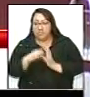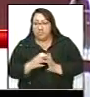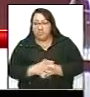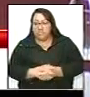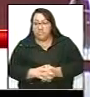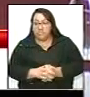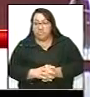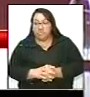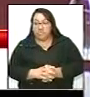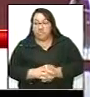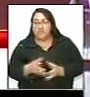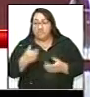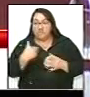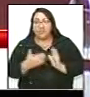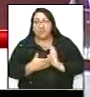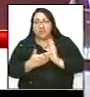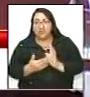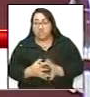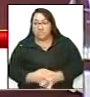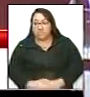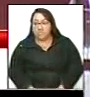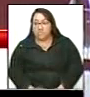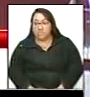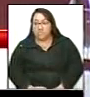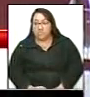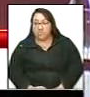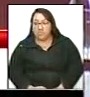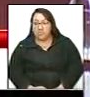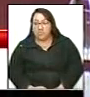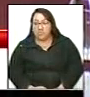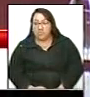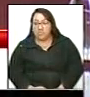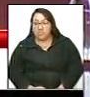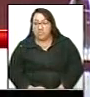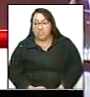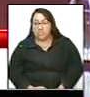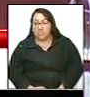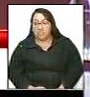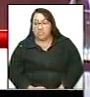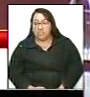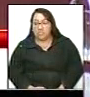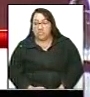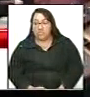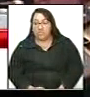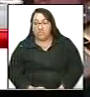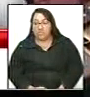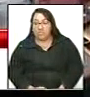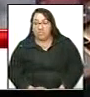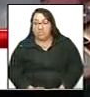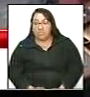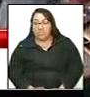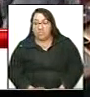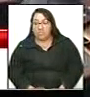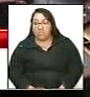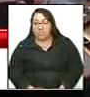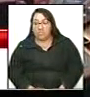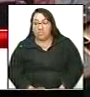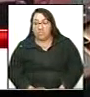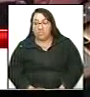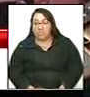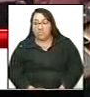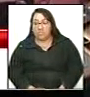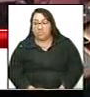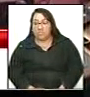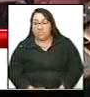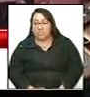Y eso es lo que yo voy a presentar. Gracias, doctor Ábalos. Doctor Walter Gutiérrez,